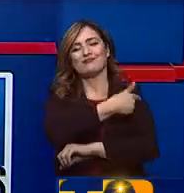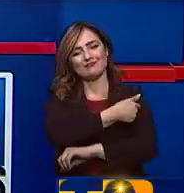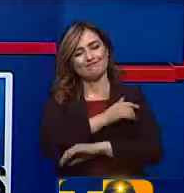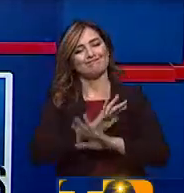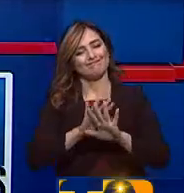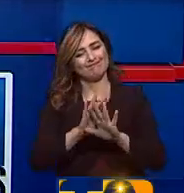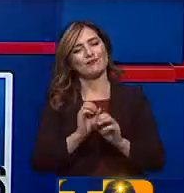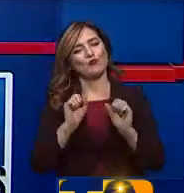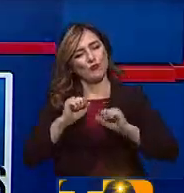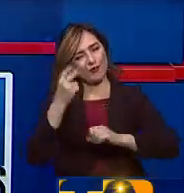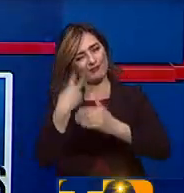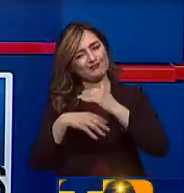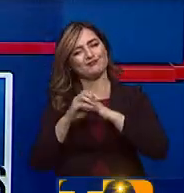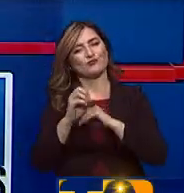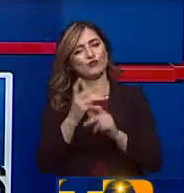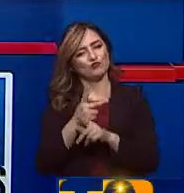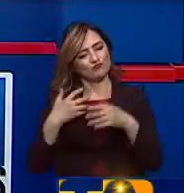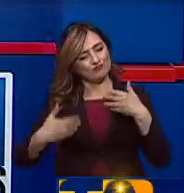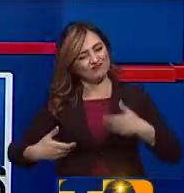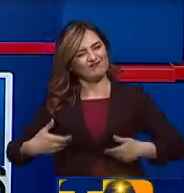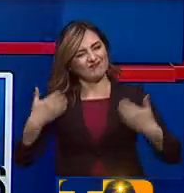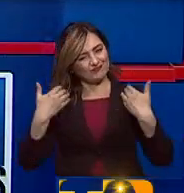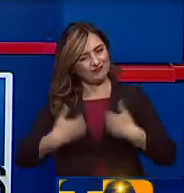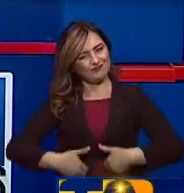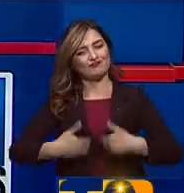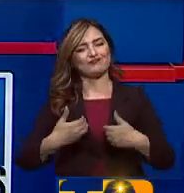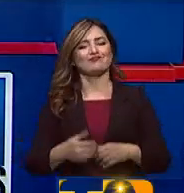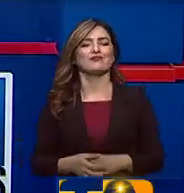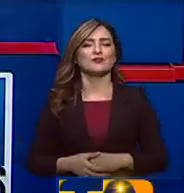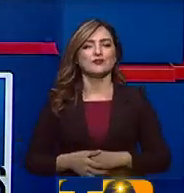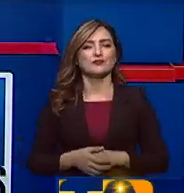y definitivamente cuide su organismo. Nos vemos en el siguiente segmento de Por Tu Salud.